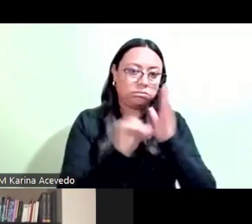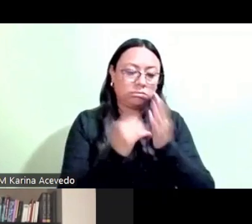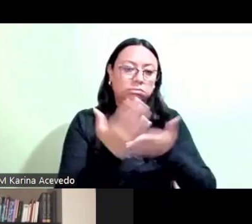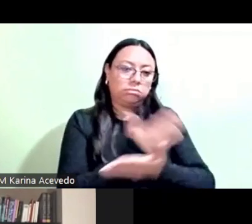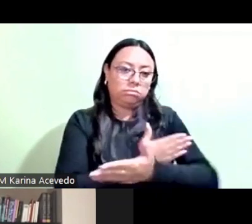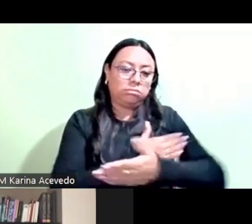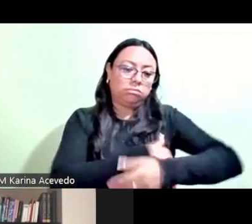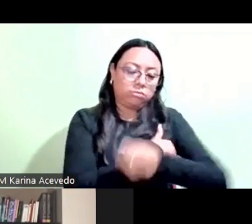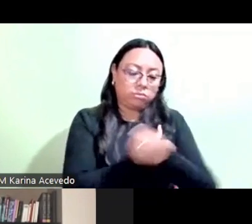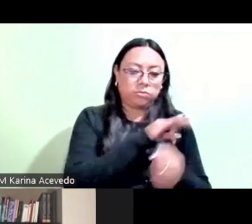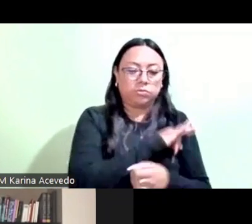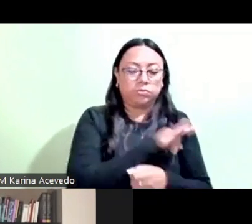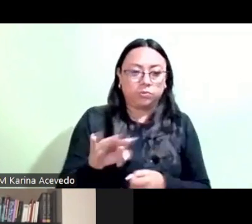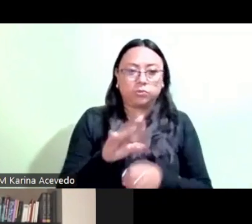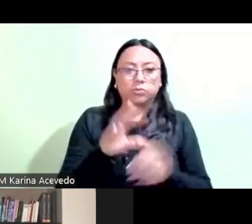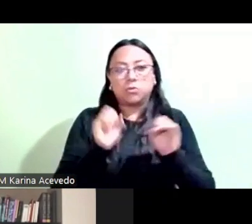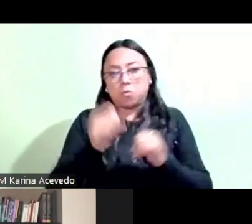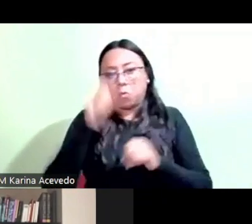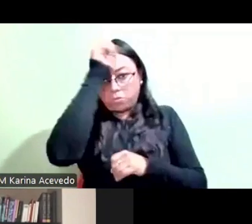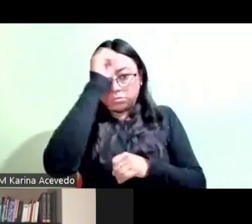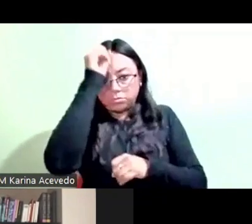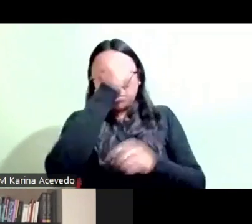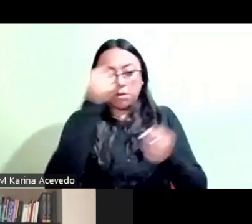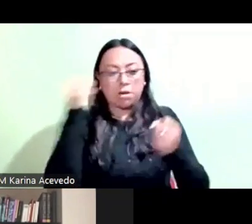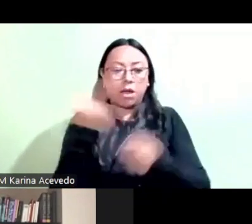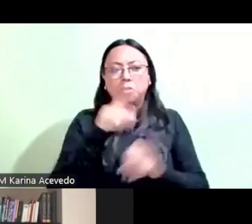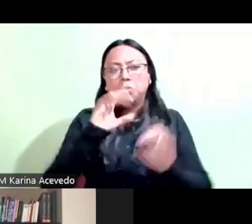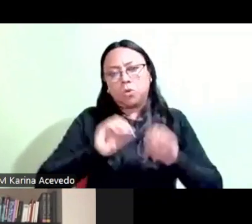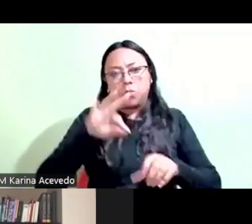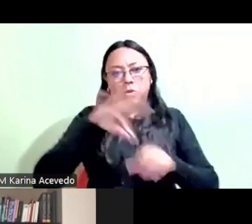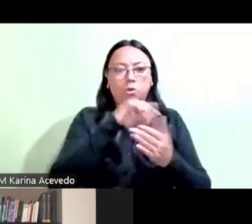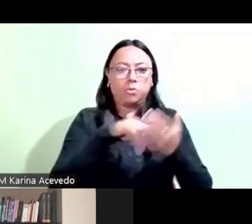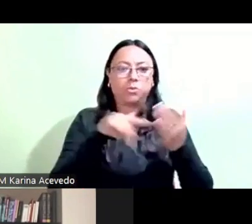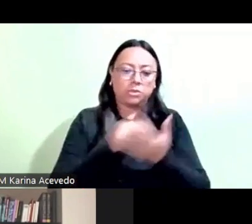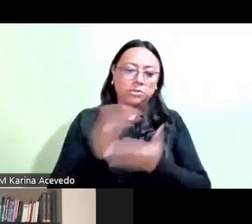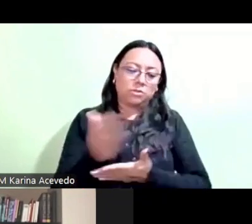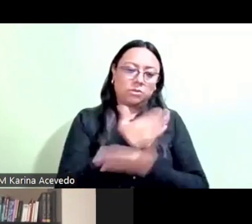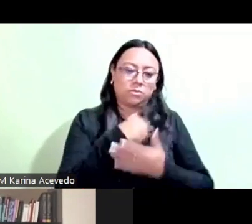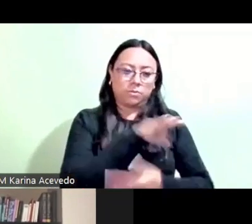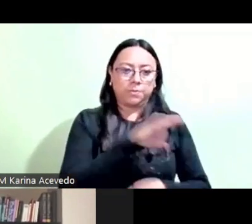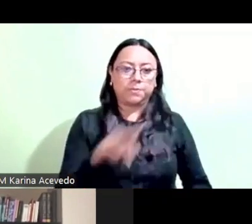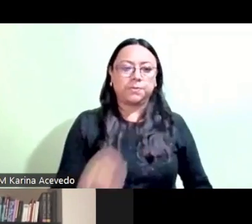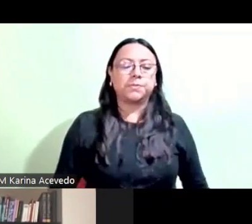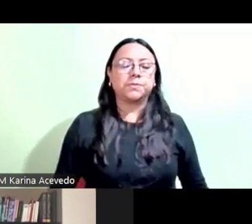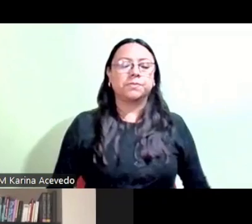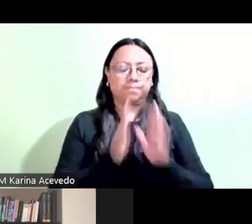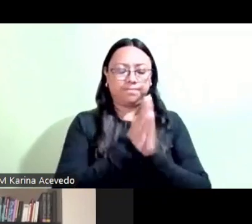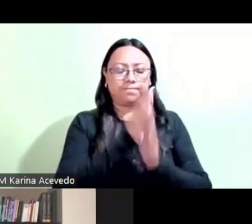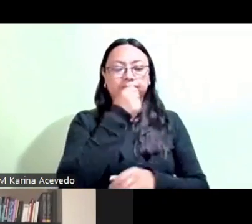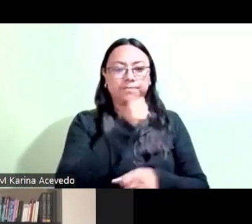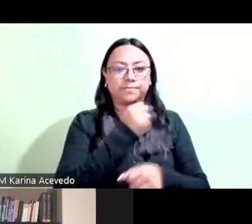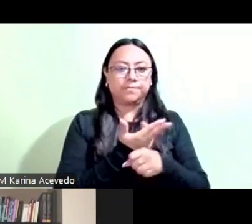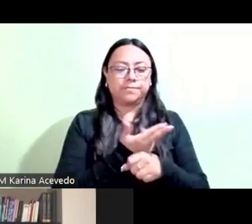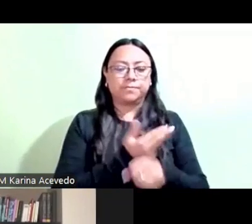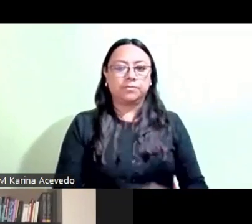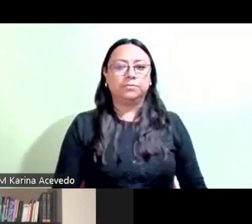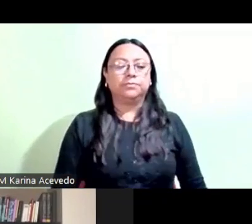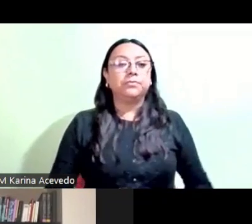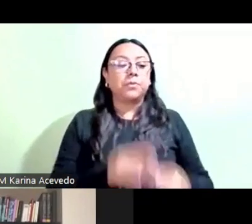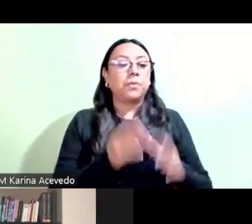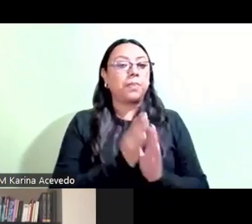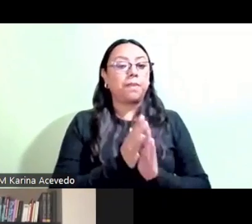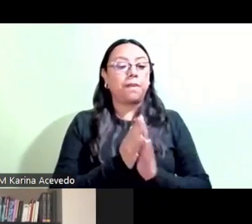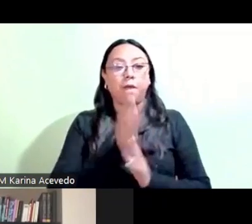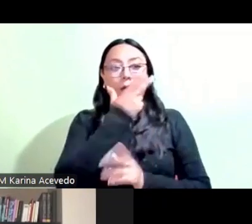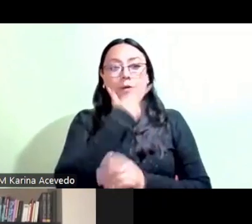bien proceder a recopilar las votaciones respectivas. Si es tan amable, diputado secretario, por favor. Sí, se consulta a las